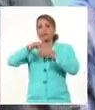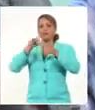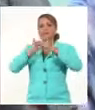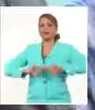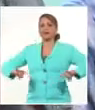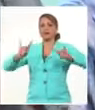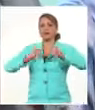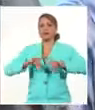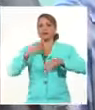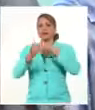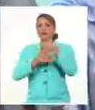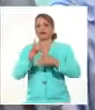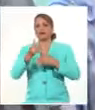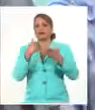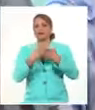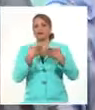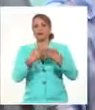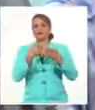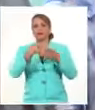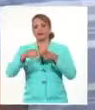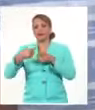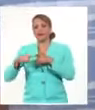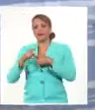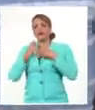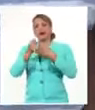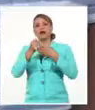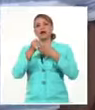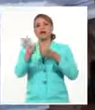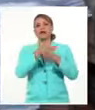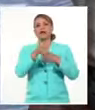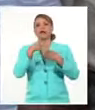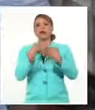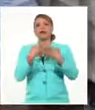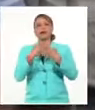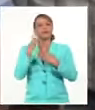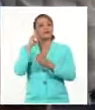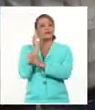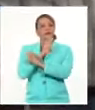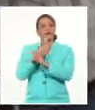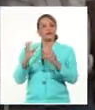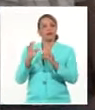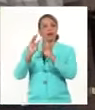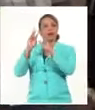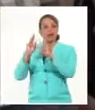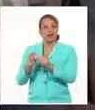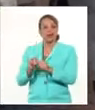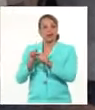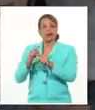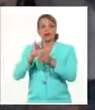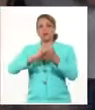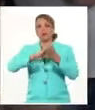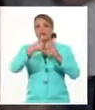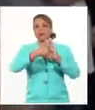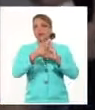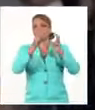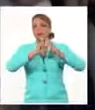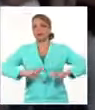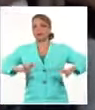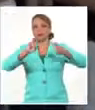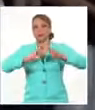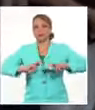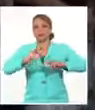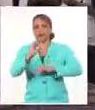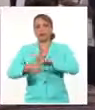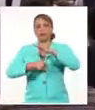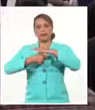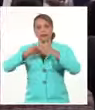los procesos productivos y el aporte de diferentes instituciones científicas y académicas a los proyectos de investigación. El